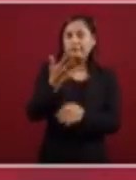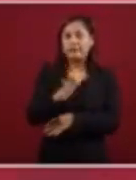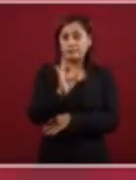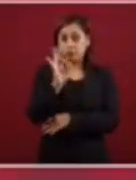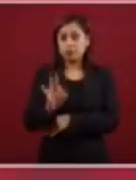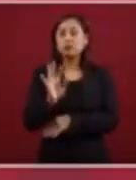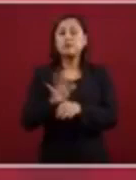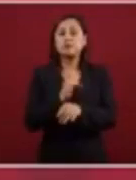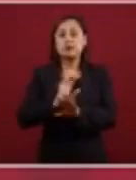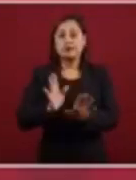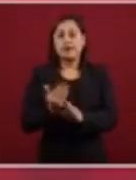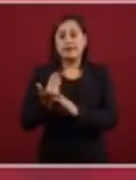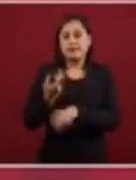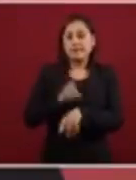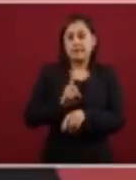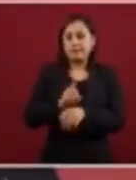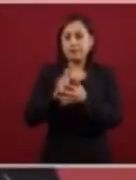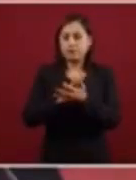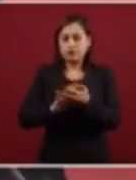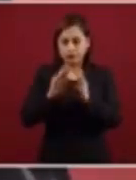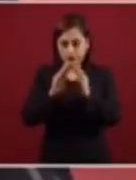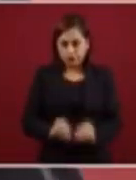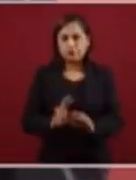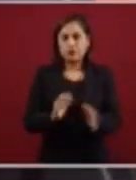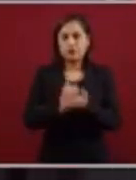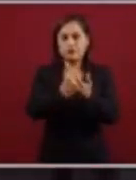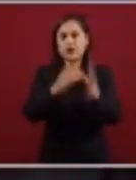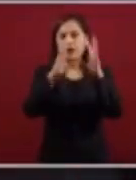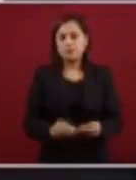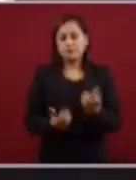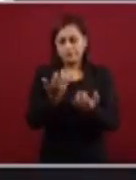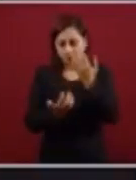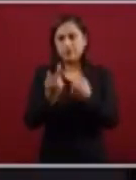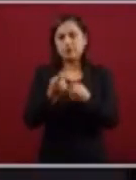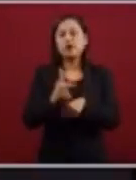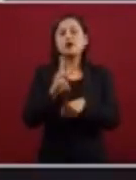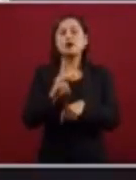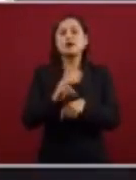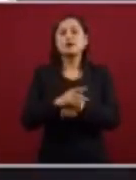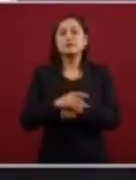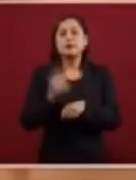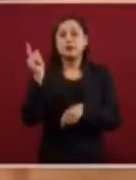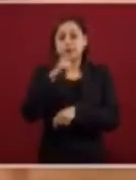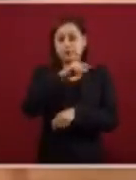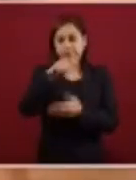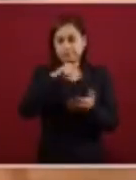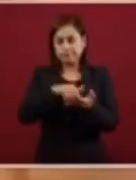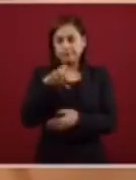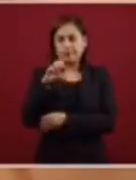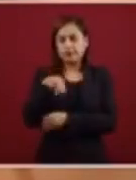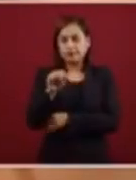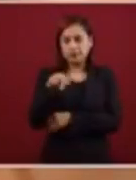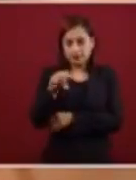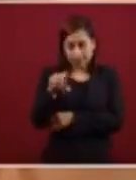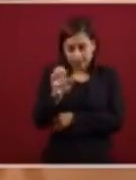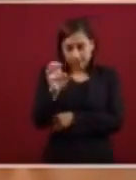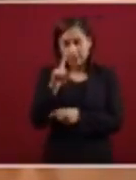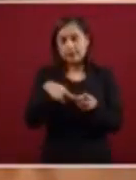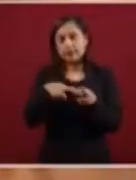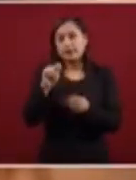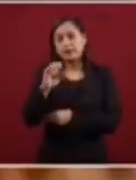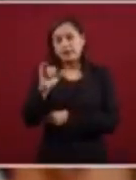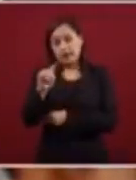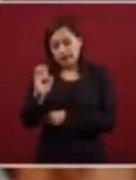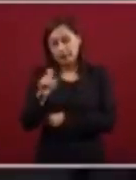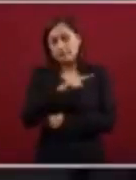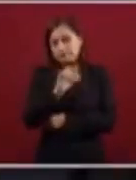han apagado, en un 90%, en Ensenada y en Tecate, que fue donde afectaron más.